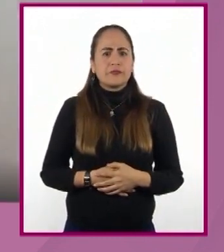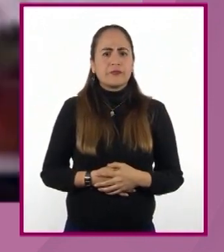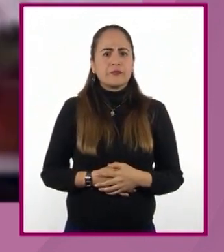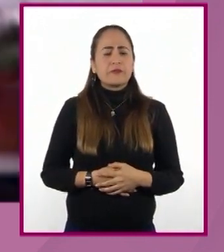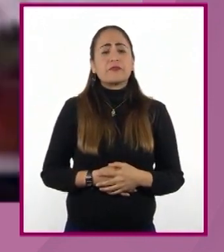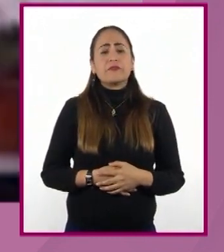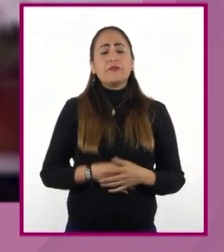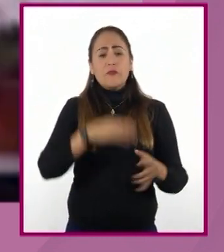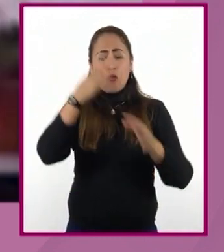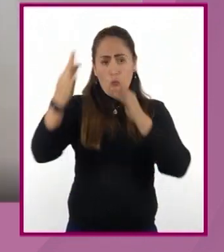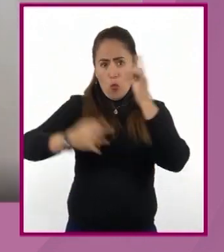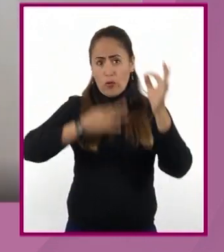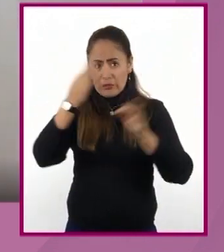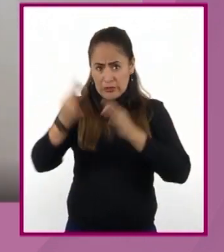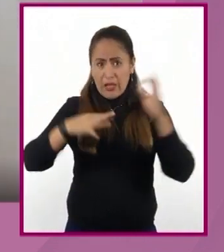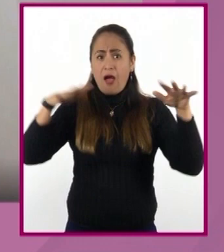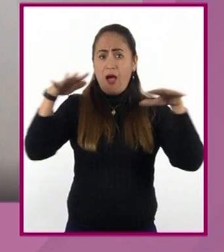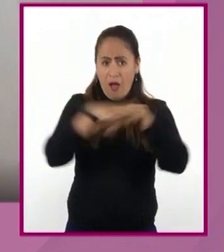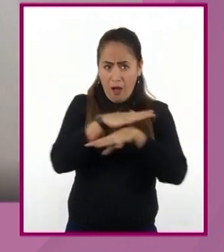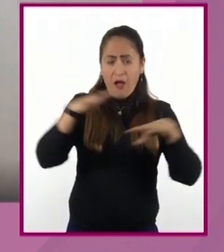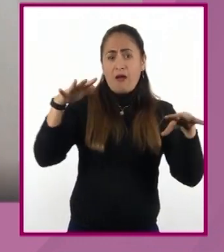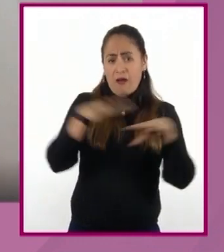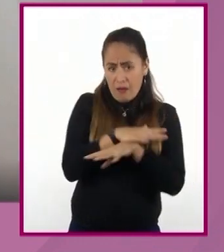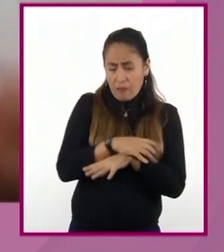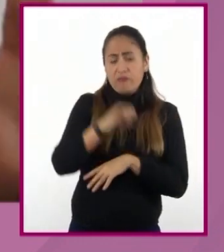la publicidad siempre cambia.